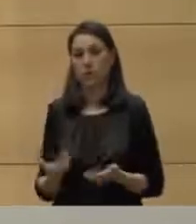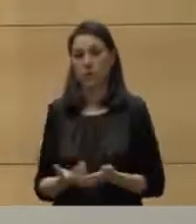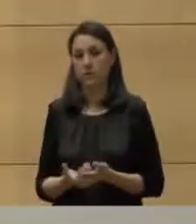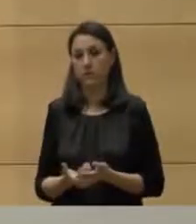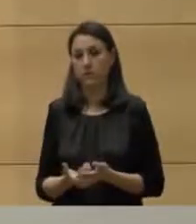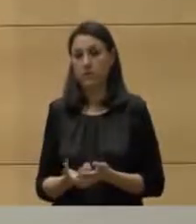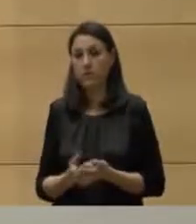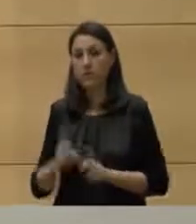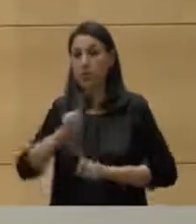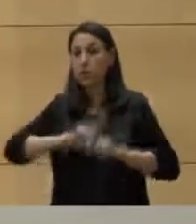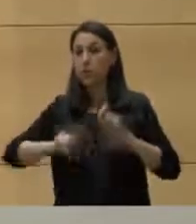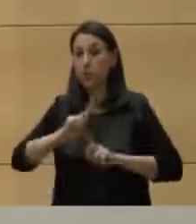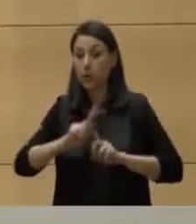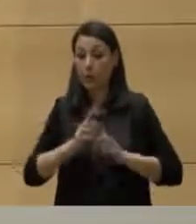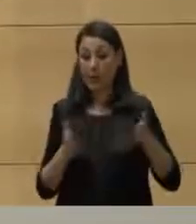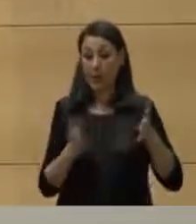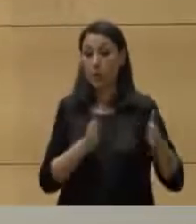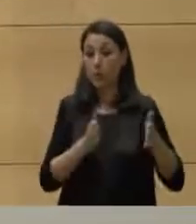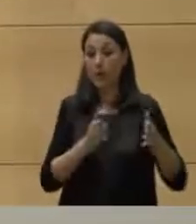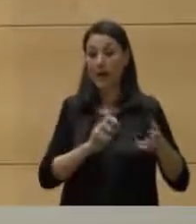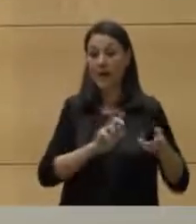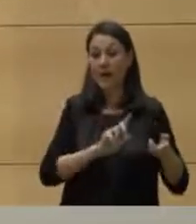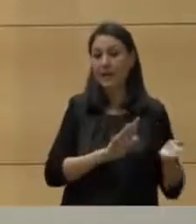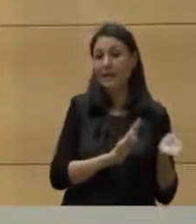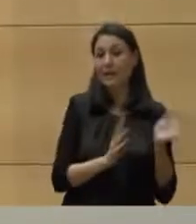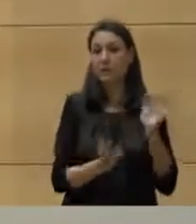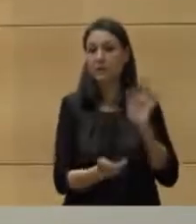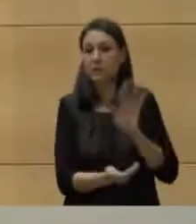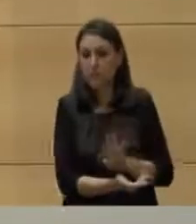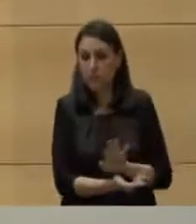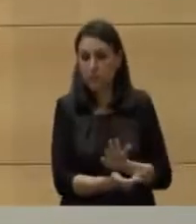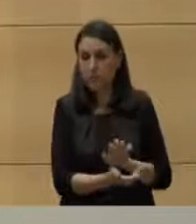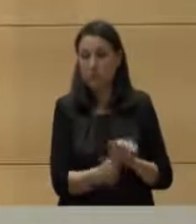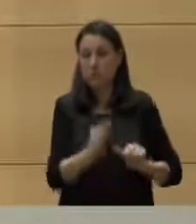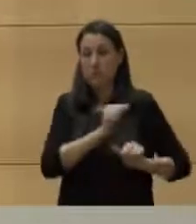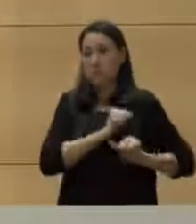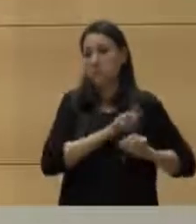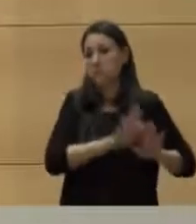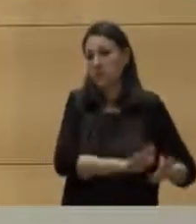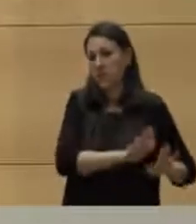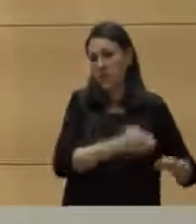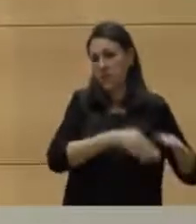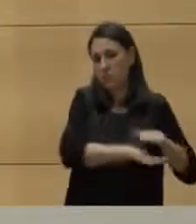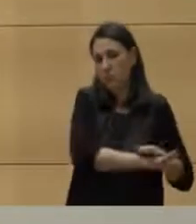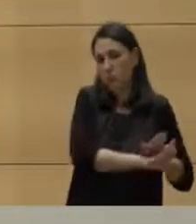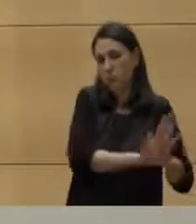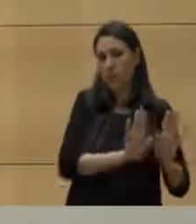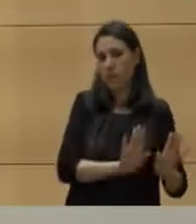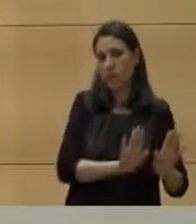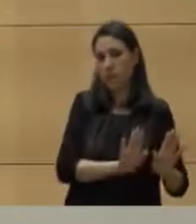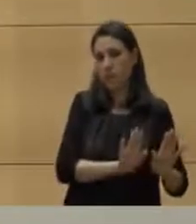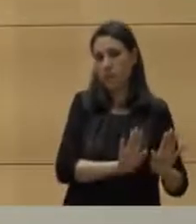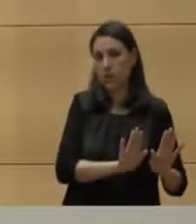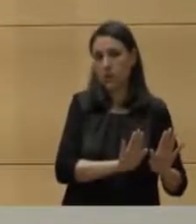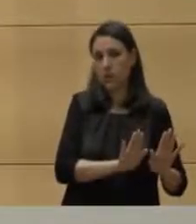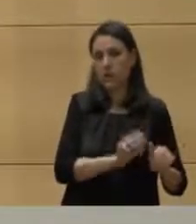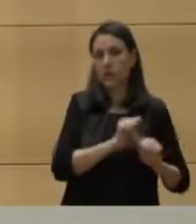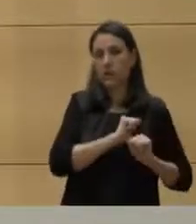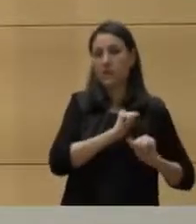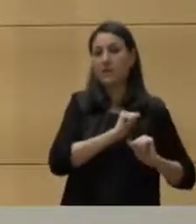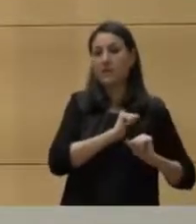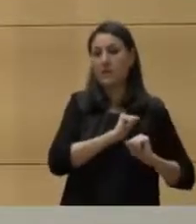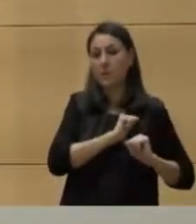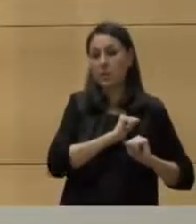en el momento de la transición se dejaron para otro momento, dejaron costurones sin cerrar y que